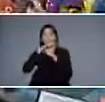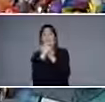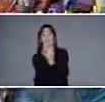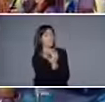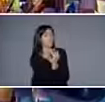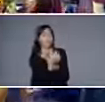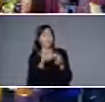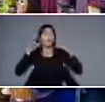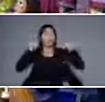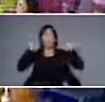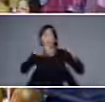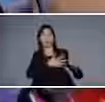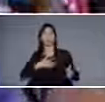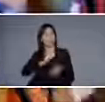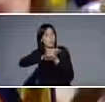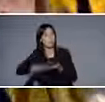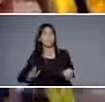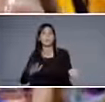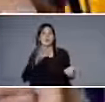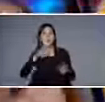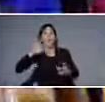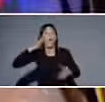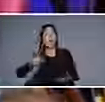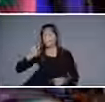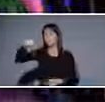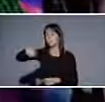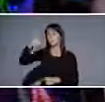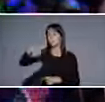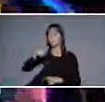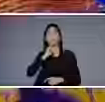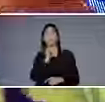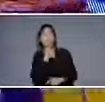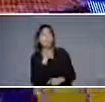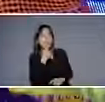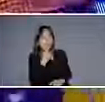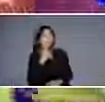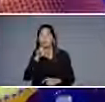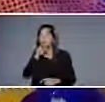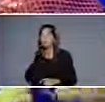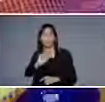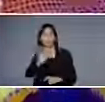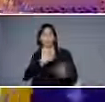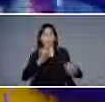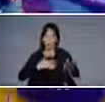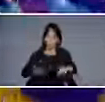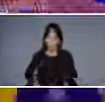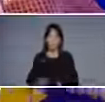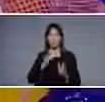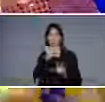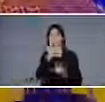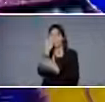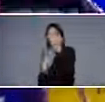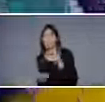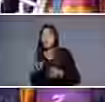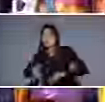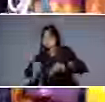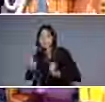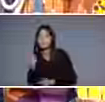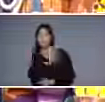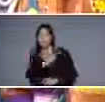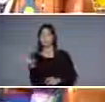sea gratuita, pues ni siquiera el presidente habla idioma. Luego amigo, no pasa ni una coma. Aquí